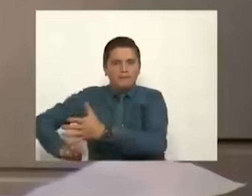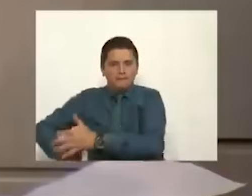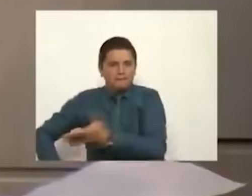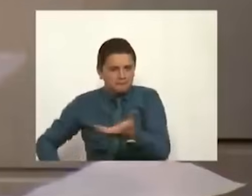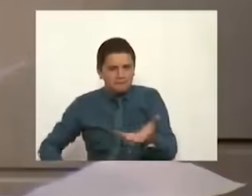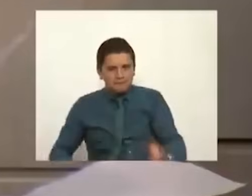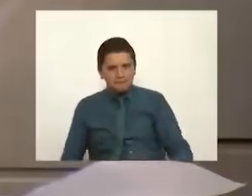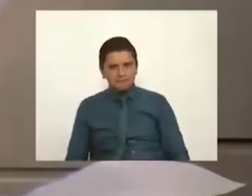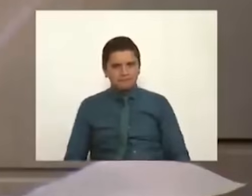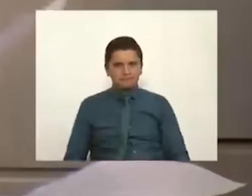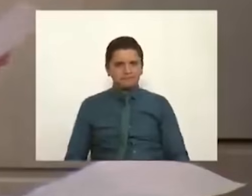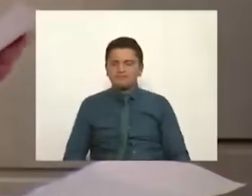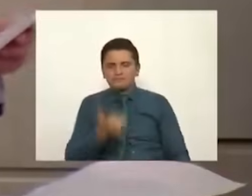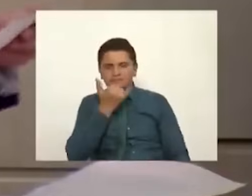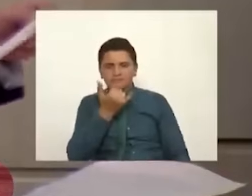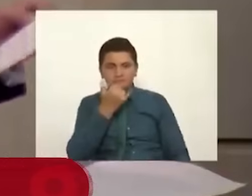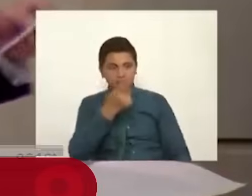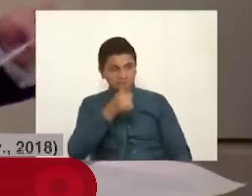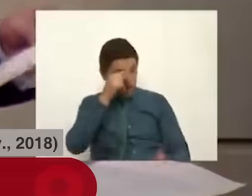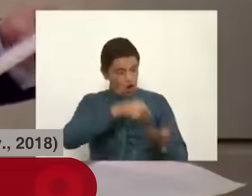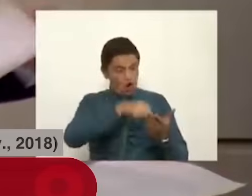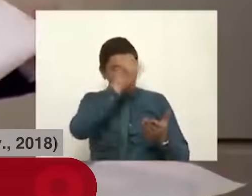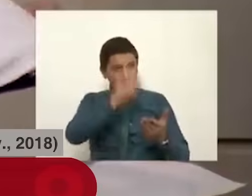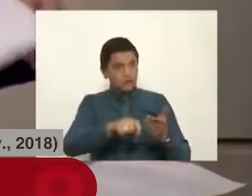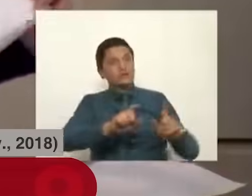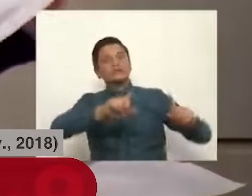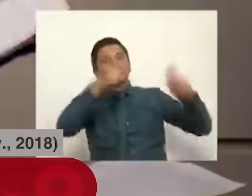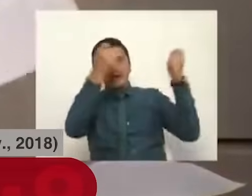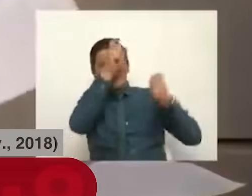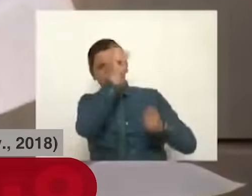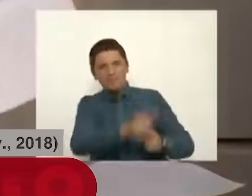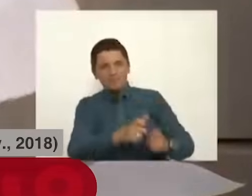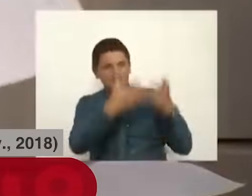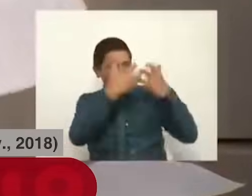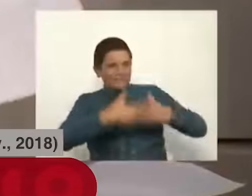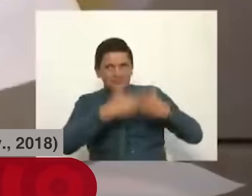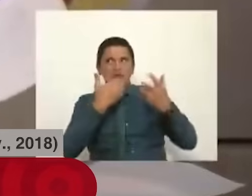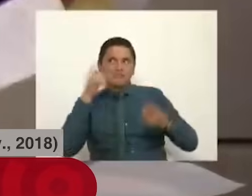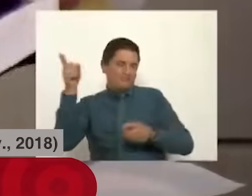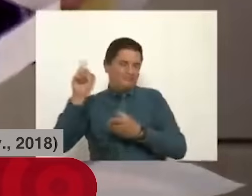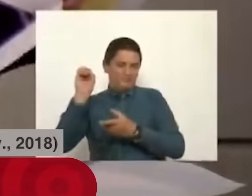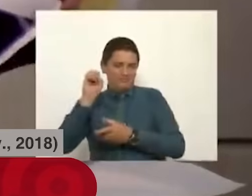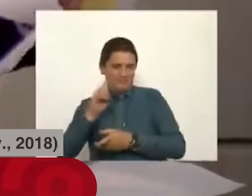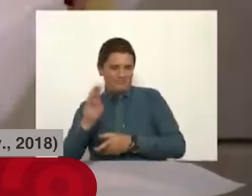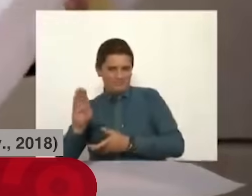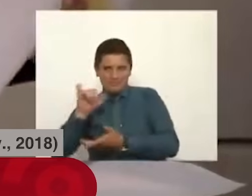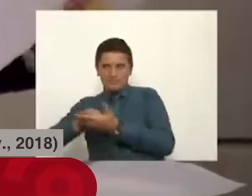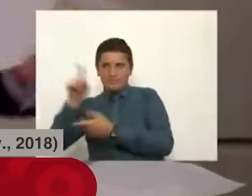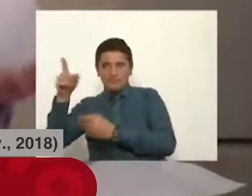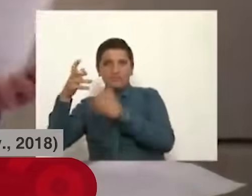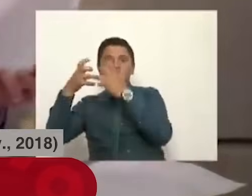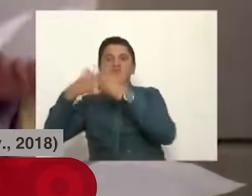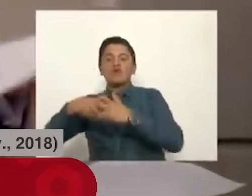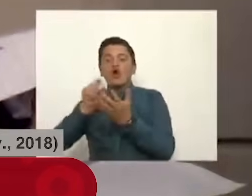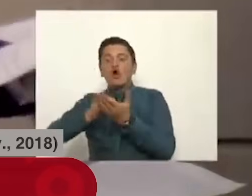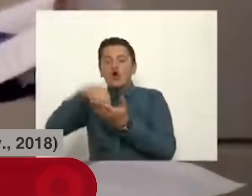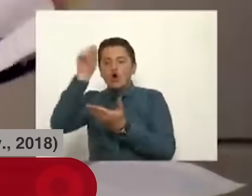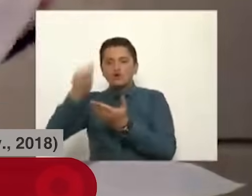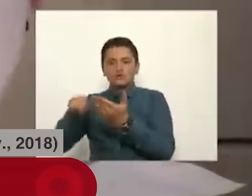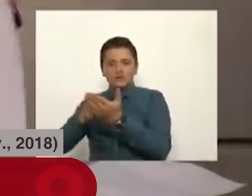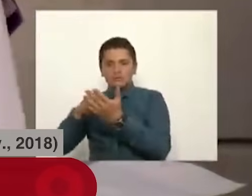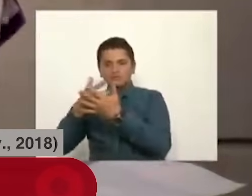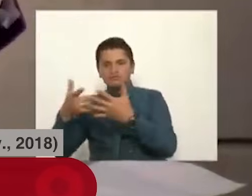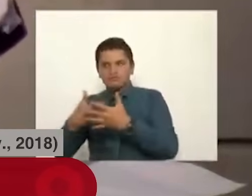Neira. Que al señor Néstor Humberto Martínez, que ha hecho la propuesta de presentar el